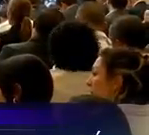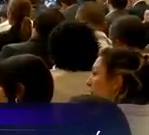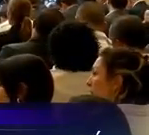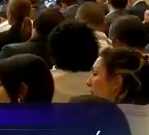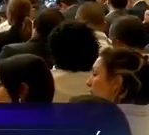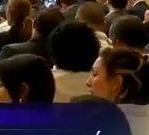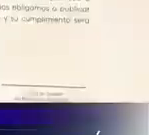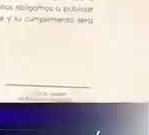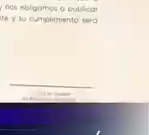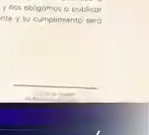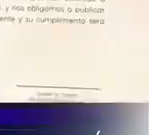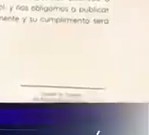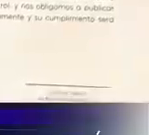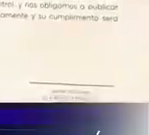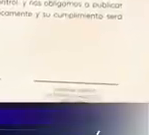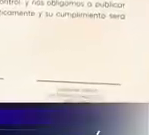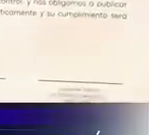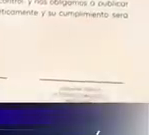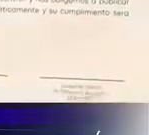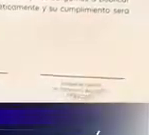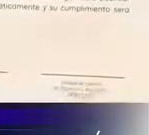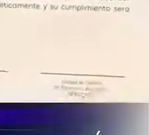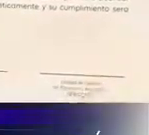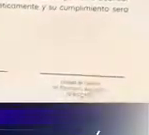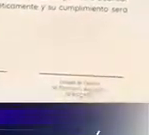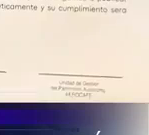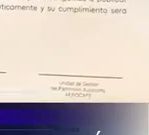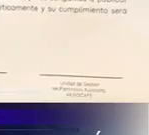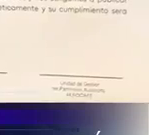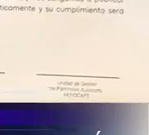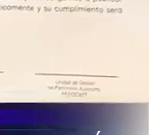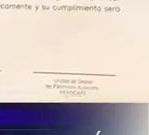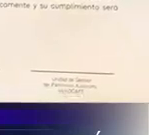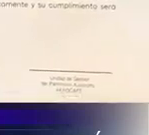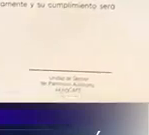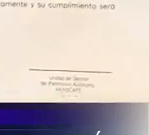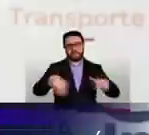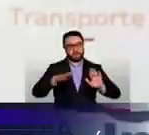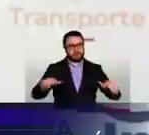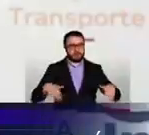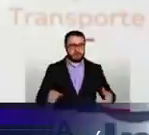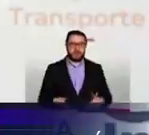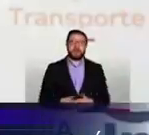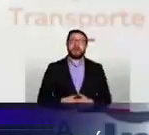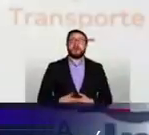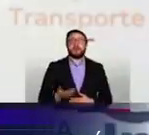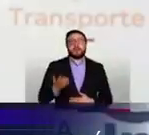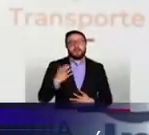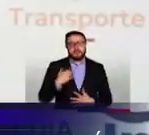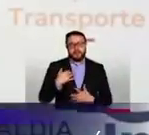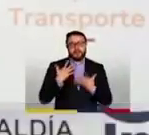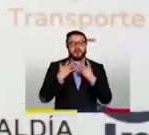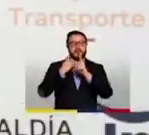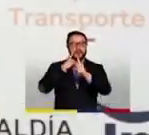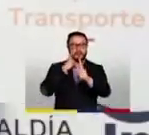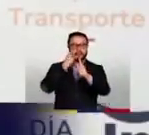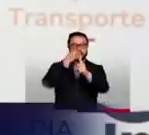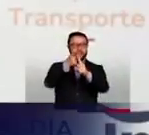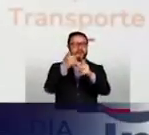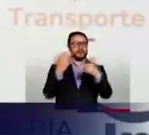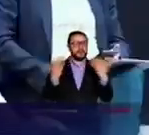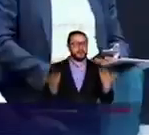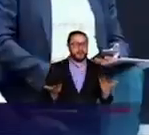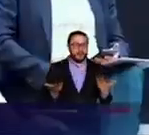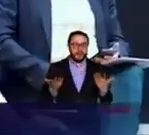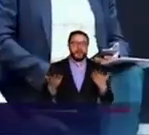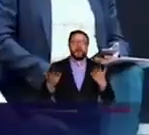además abrir nuevas perspectivas a la región y a la economía cafetera. Lo que busco en primerísimo lugar es